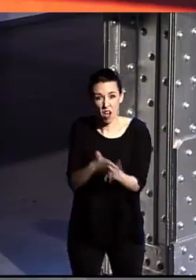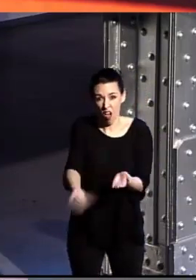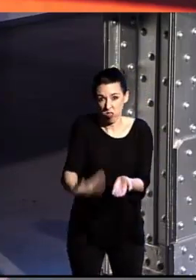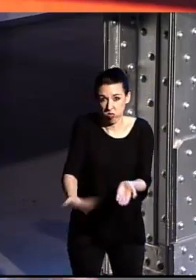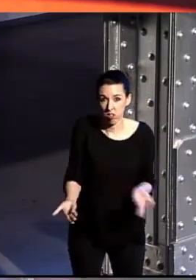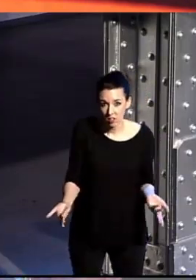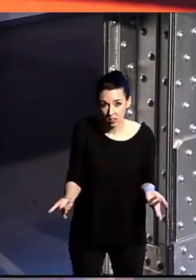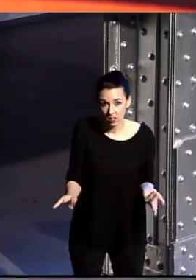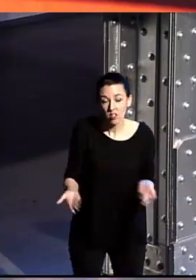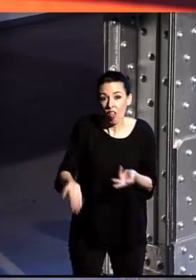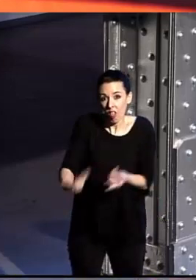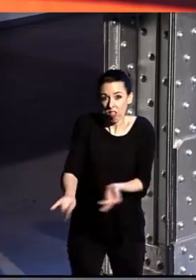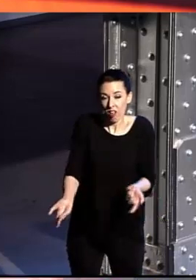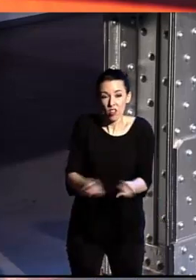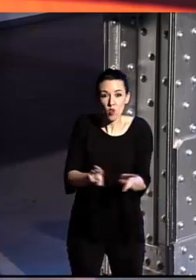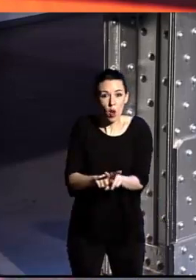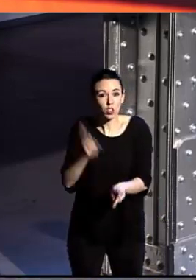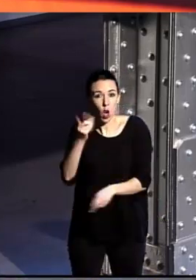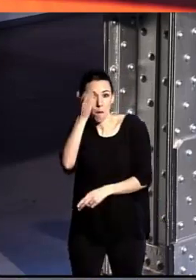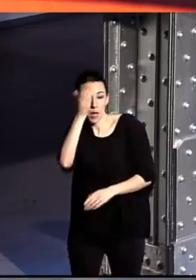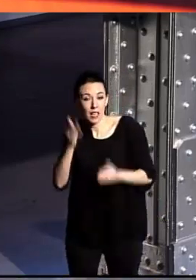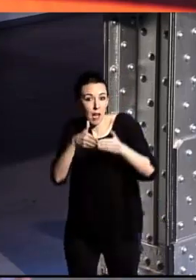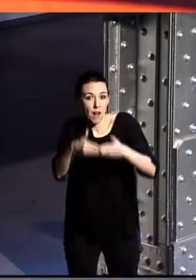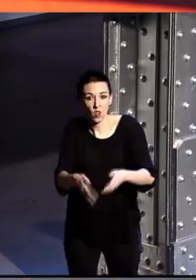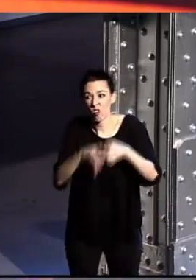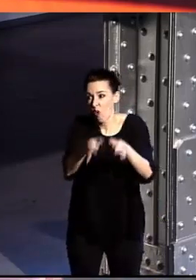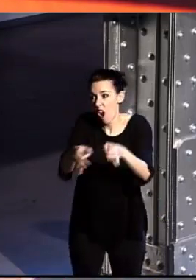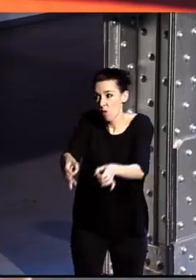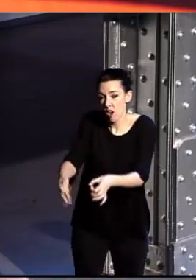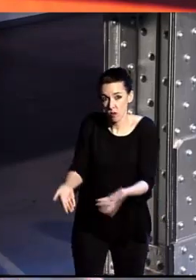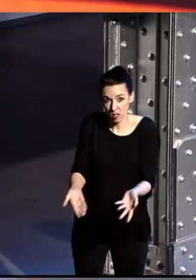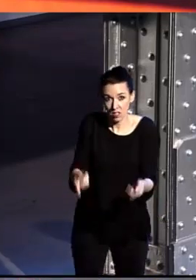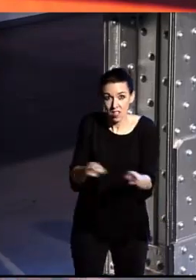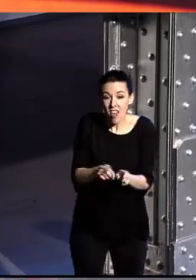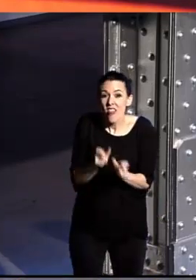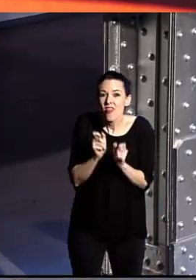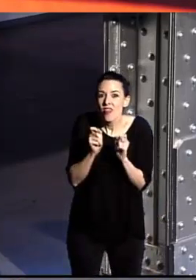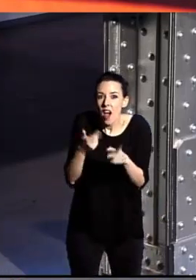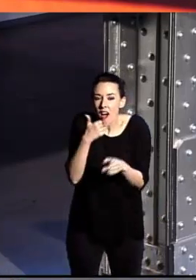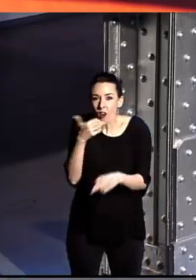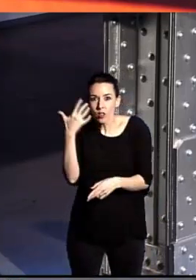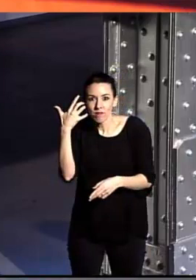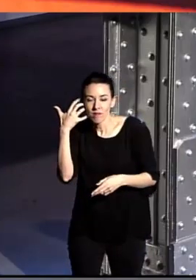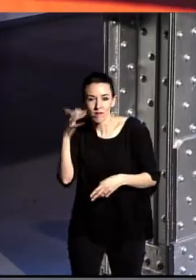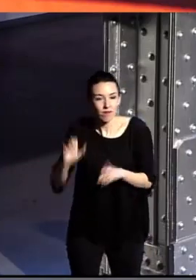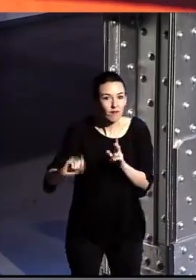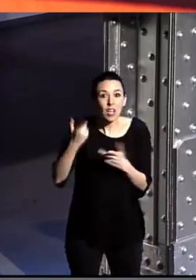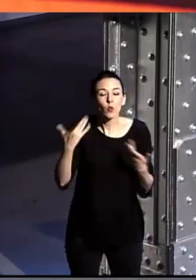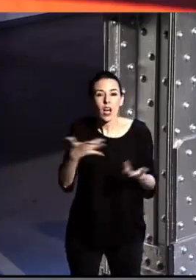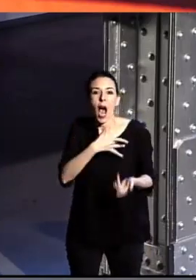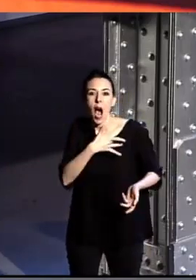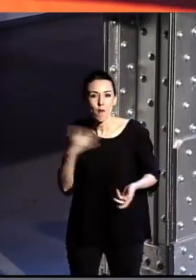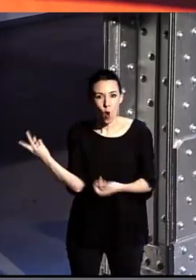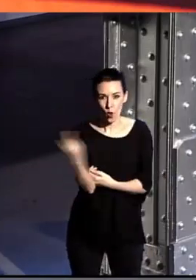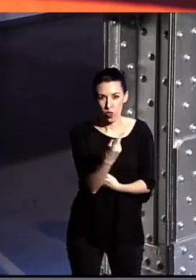vulgar de piratas y de barcos, ¿no? Lo que le da ese valor extraordinario es ese amor,